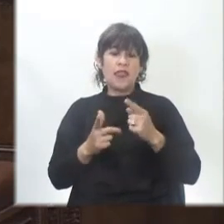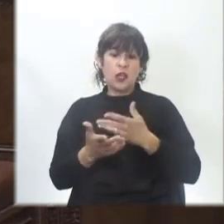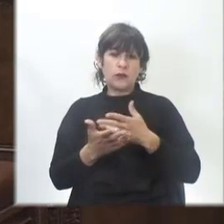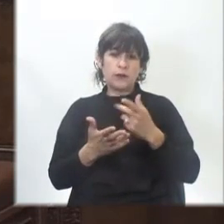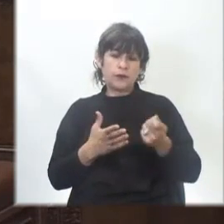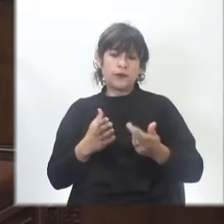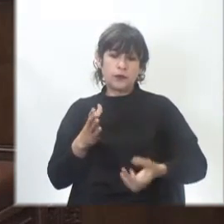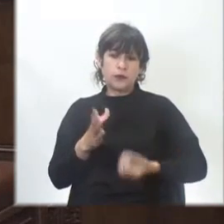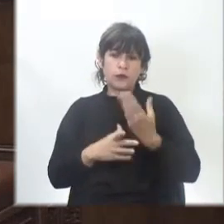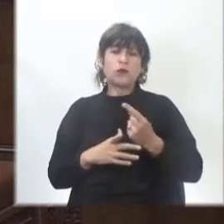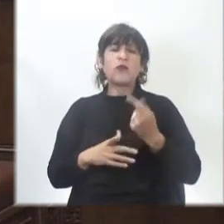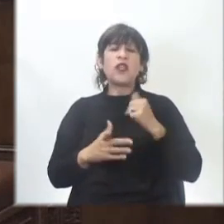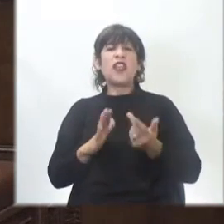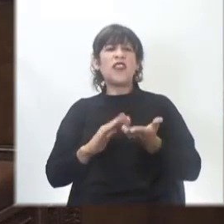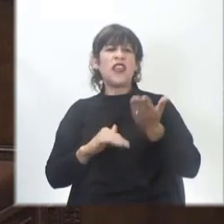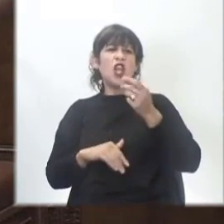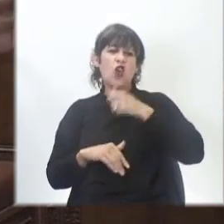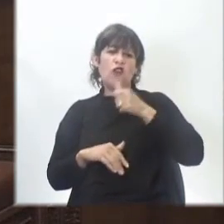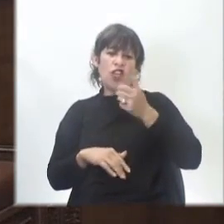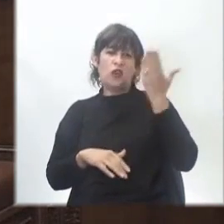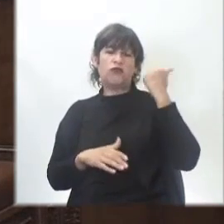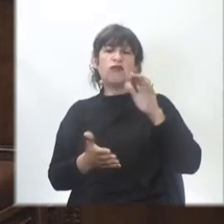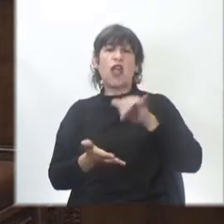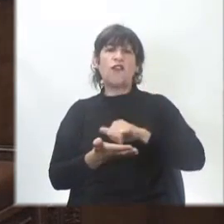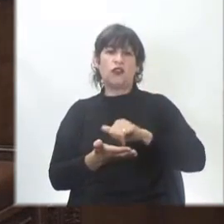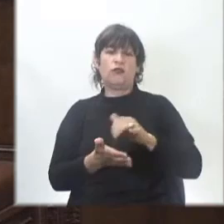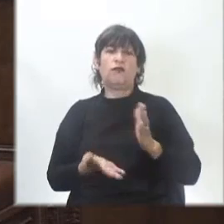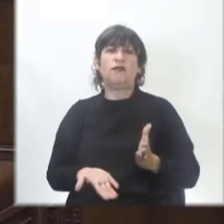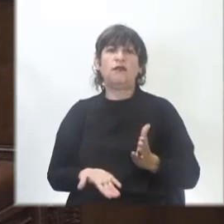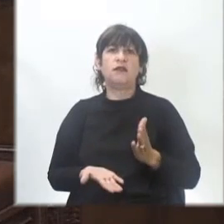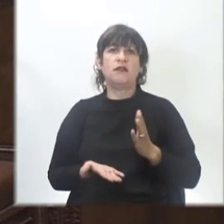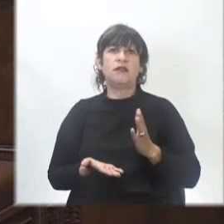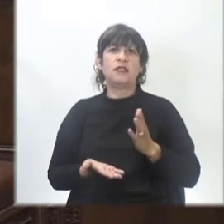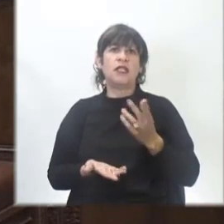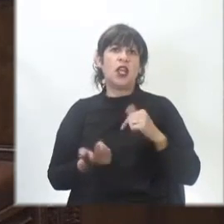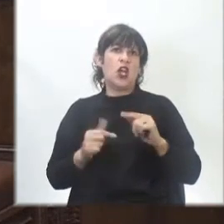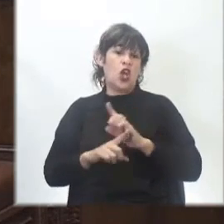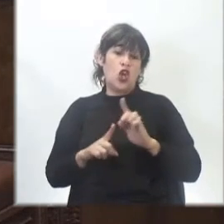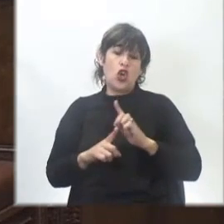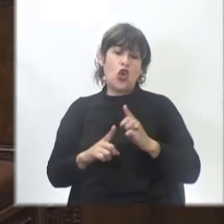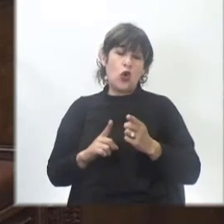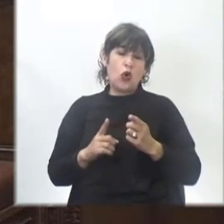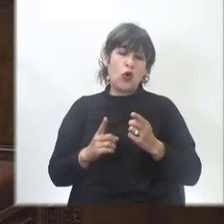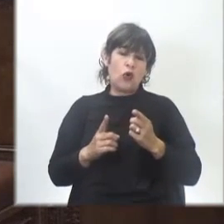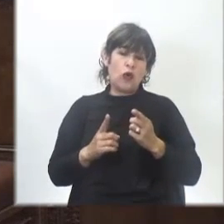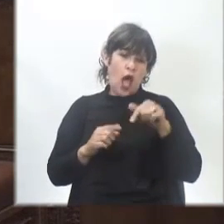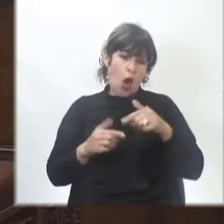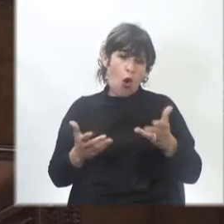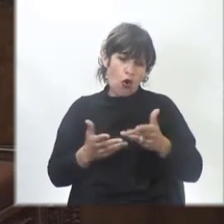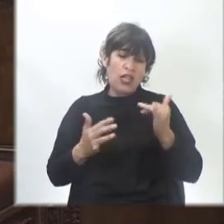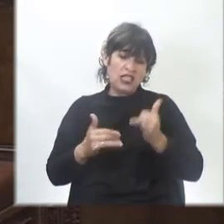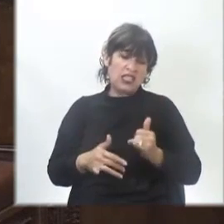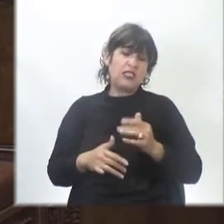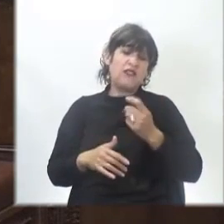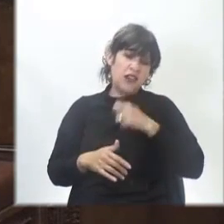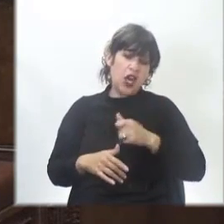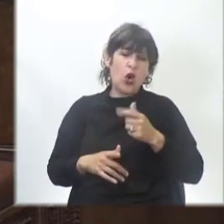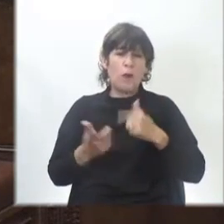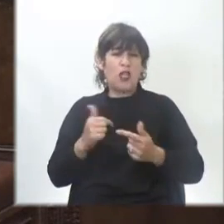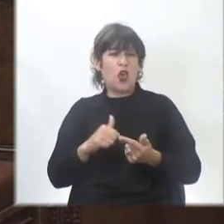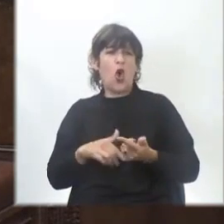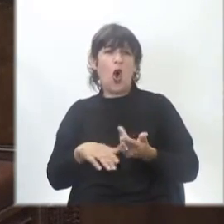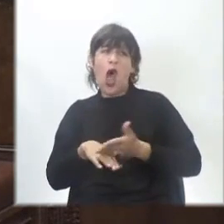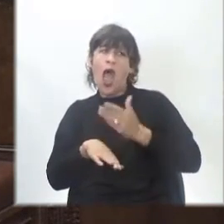de los antiguos Hércules, de los viejos Hércules. No tan viejos como los que hoy están en cuestión, pero compartimos